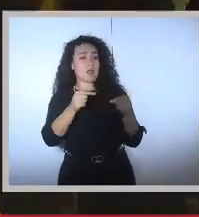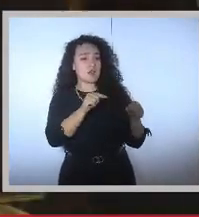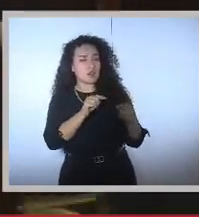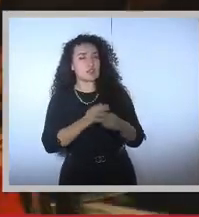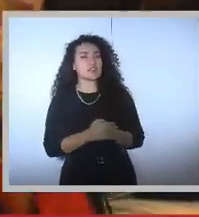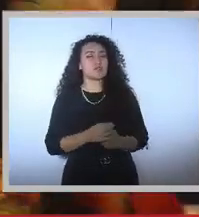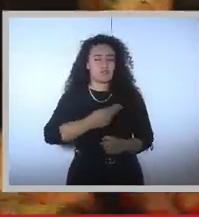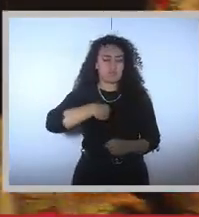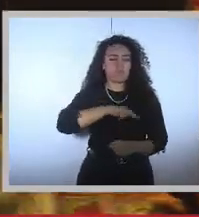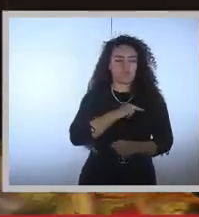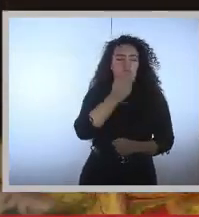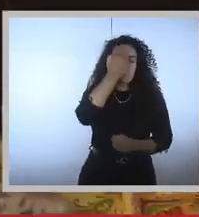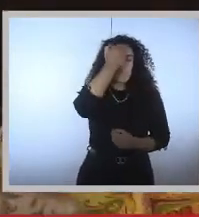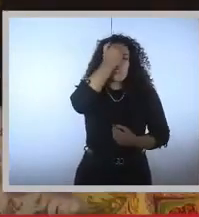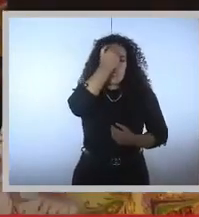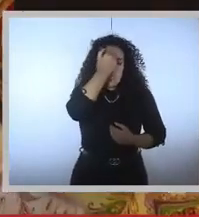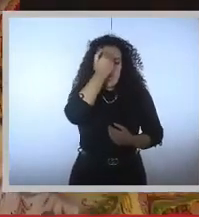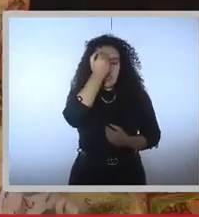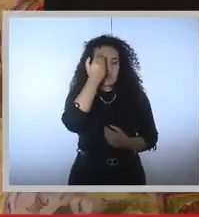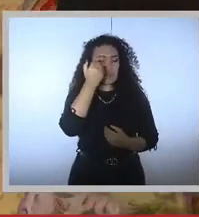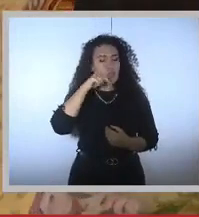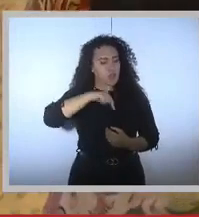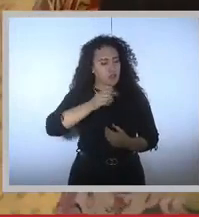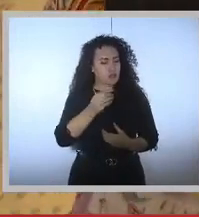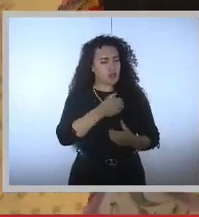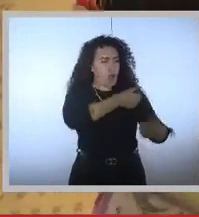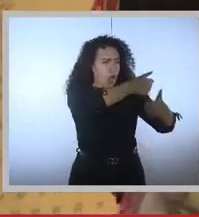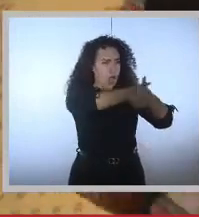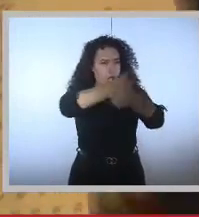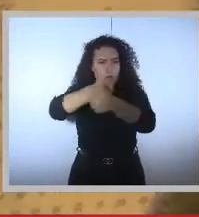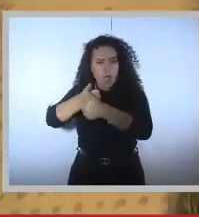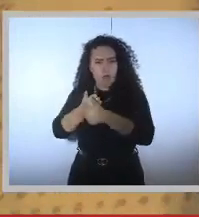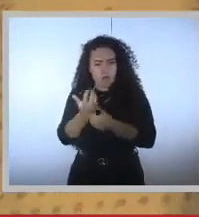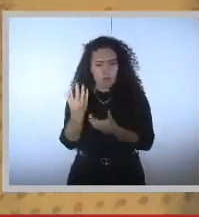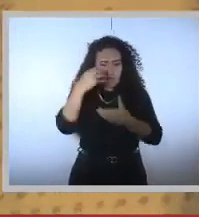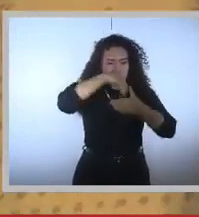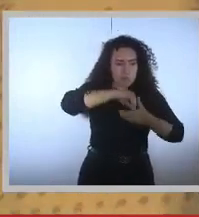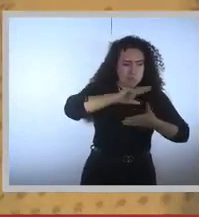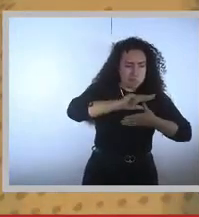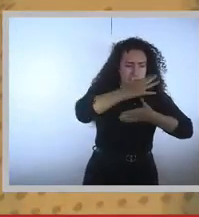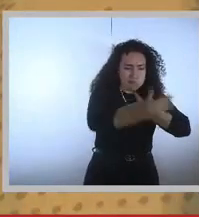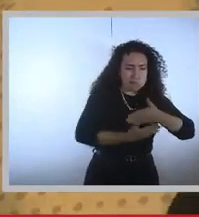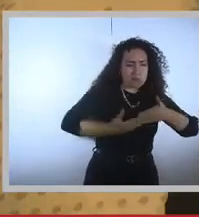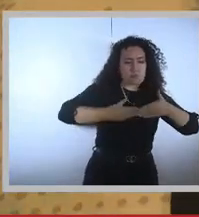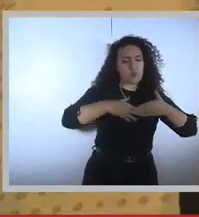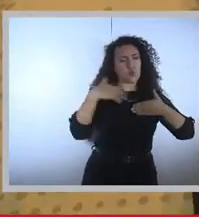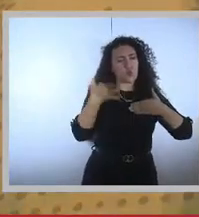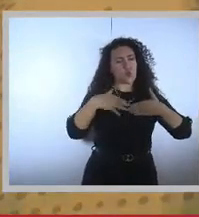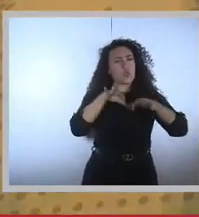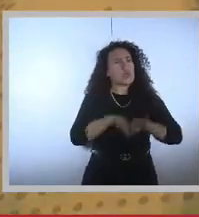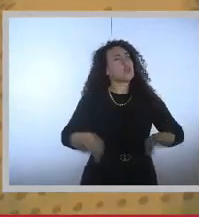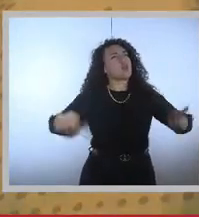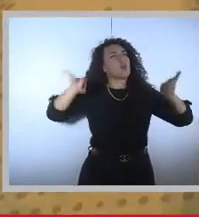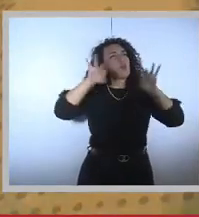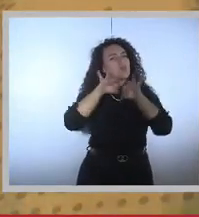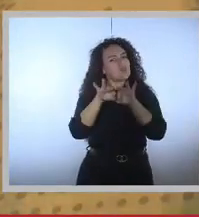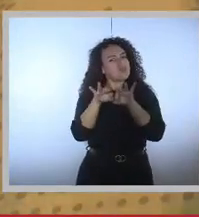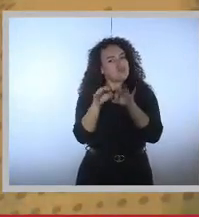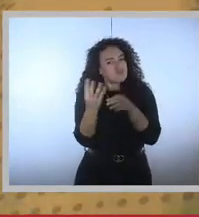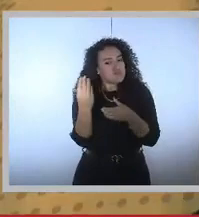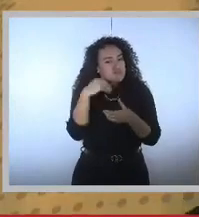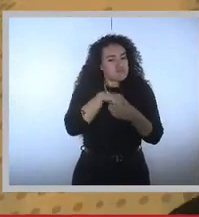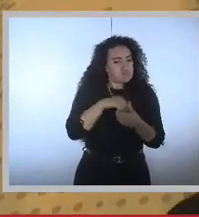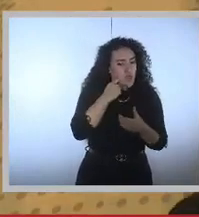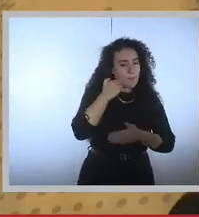uno que somos parte de esta América Latina, la importancia de tener a Colombia dentro de